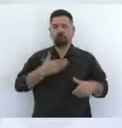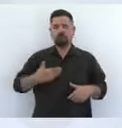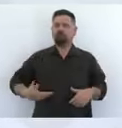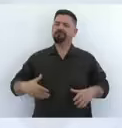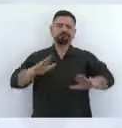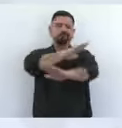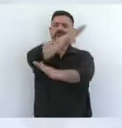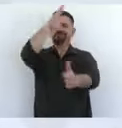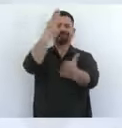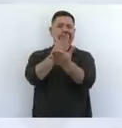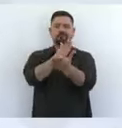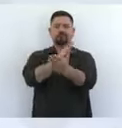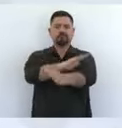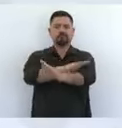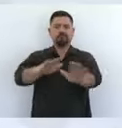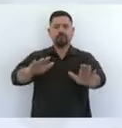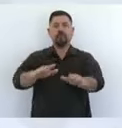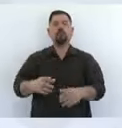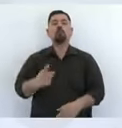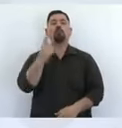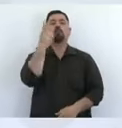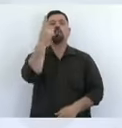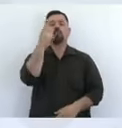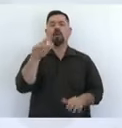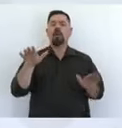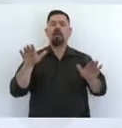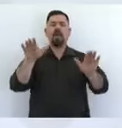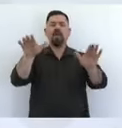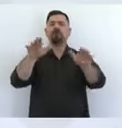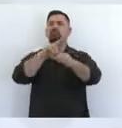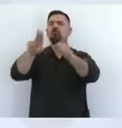Uso avión de la ruta.